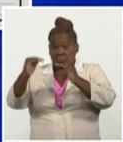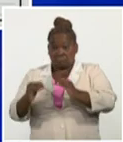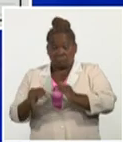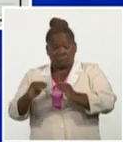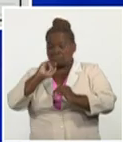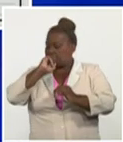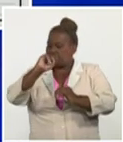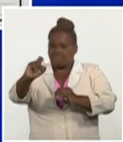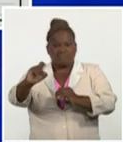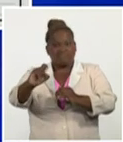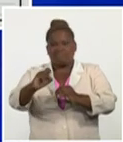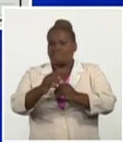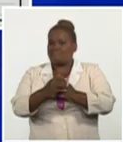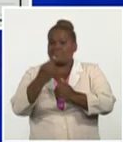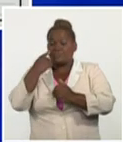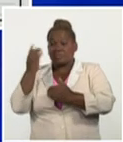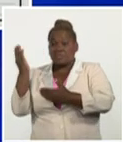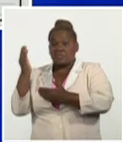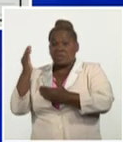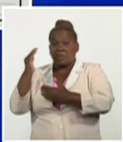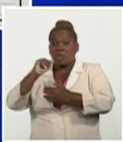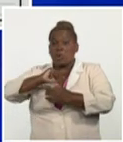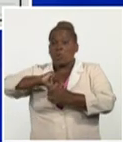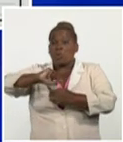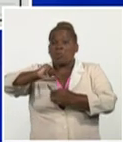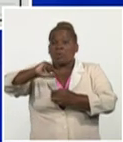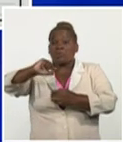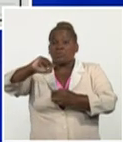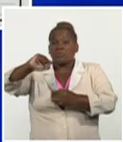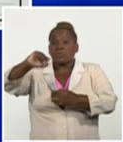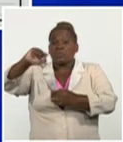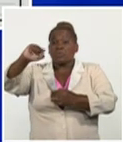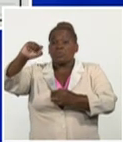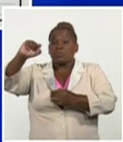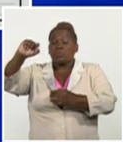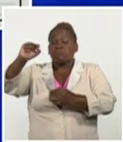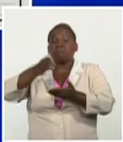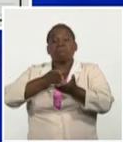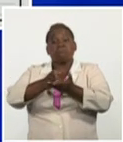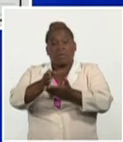puede ver en la curva, en el número de casos, se mantiene elevado.